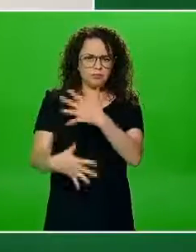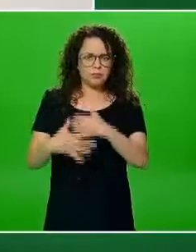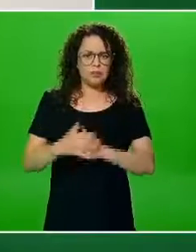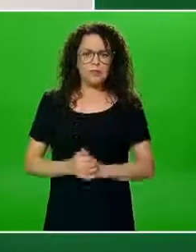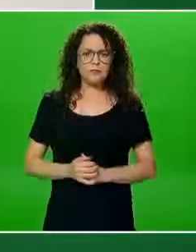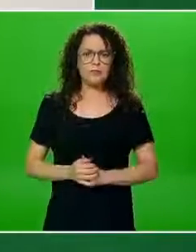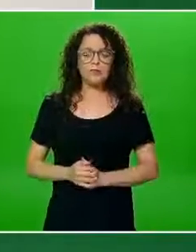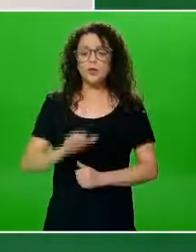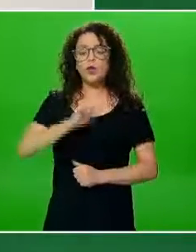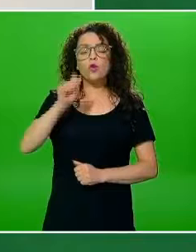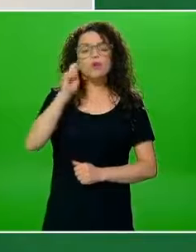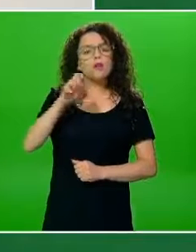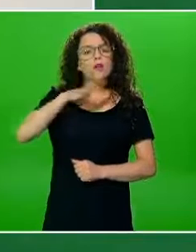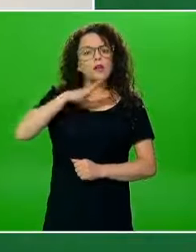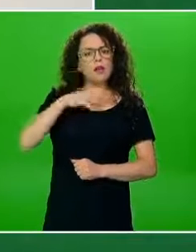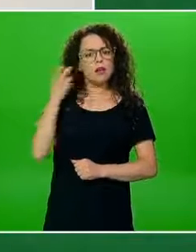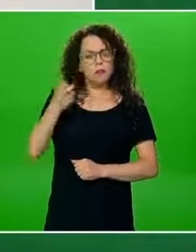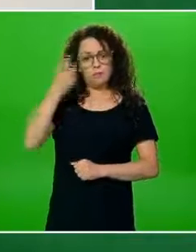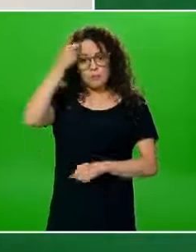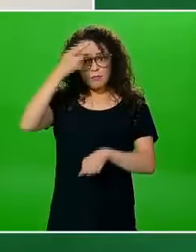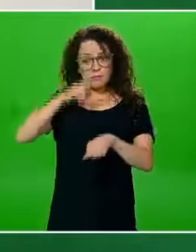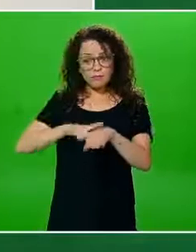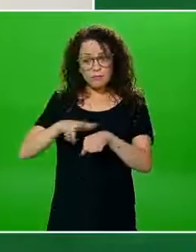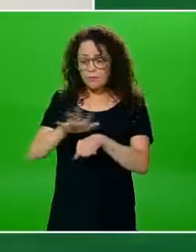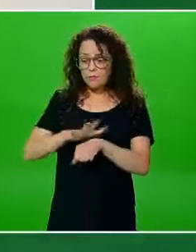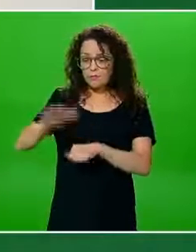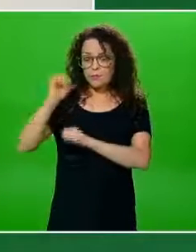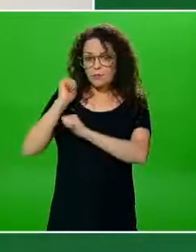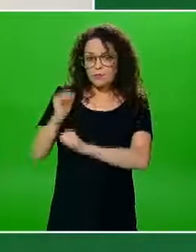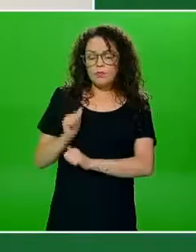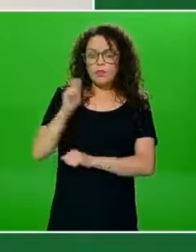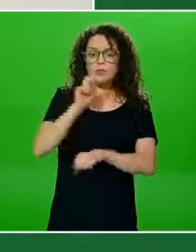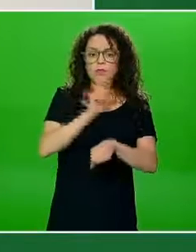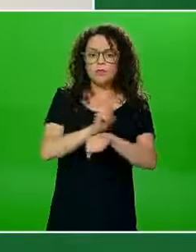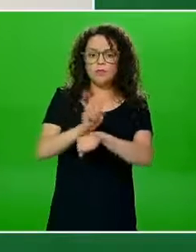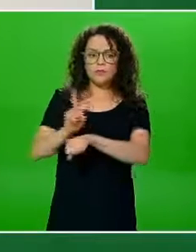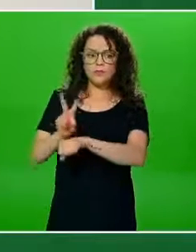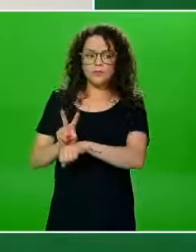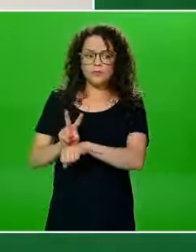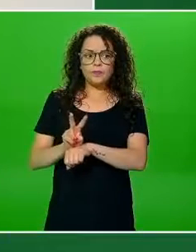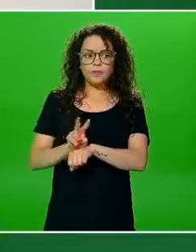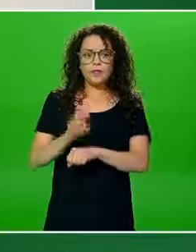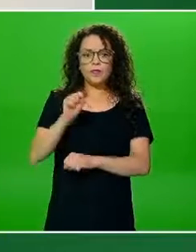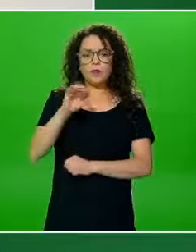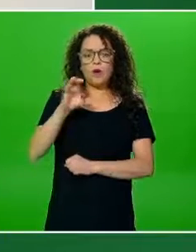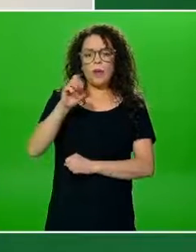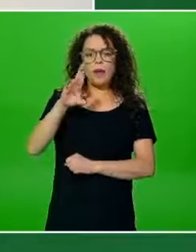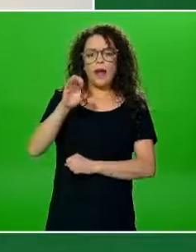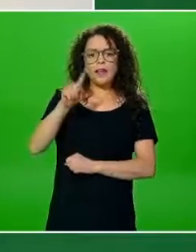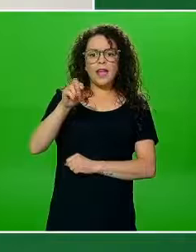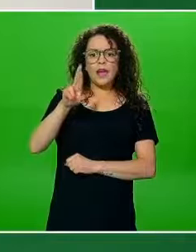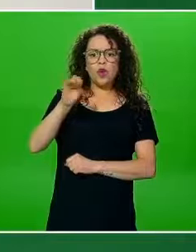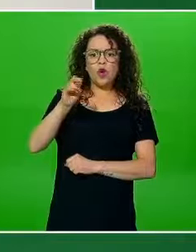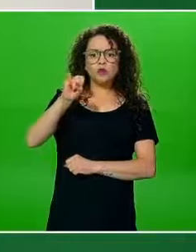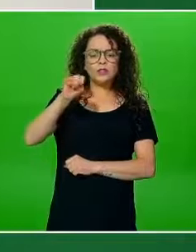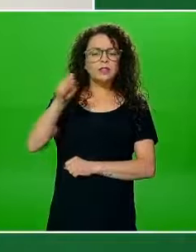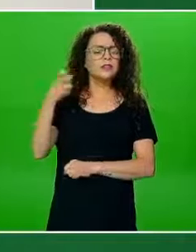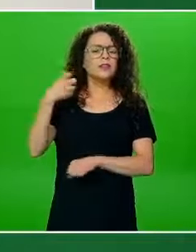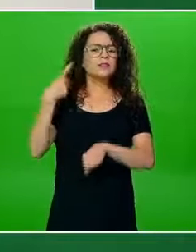elementos que tenemos en esta dirección es la vigilancia de las micobacteriosis. Esta es la